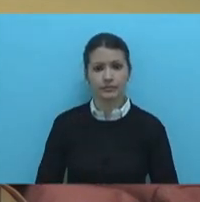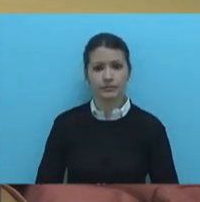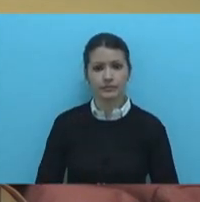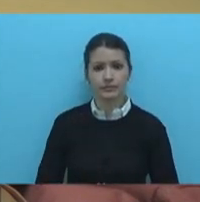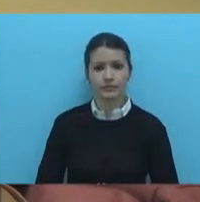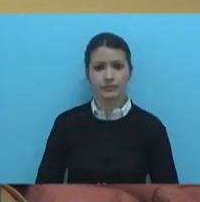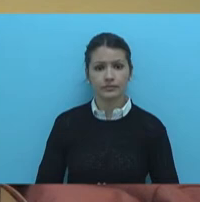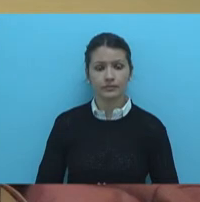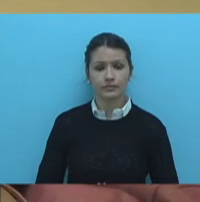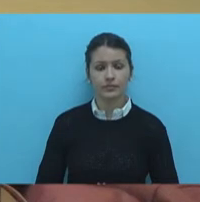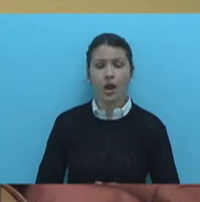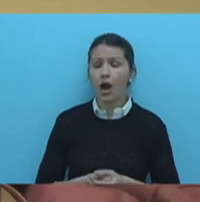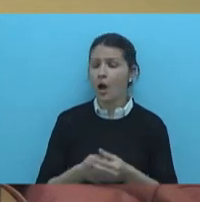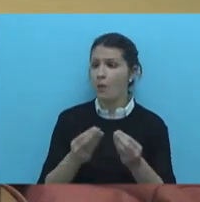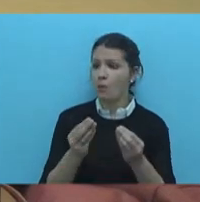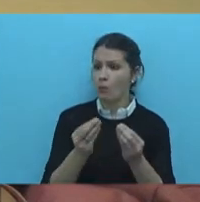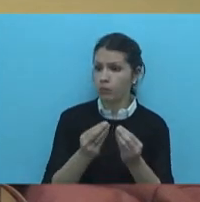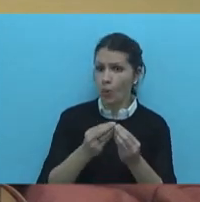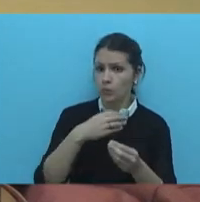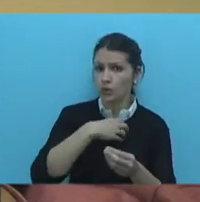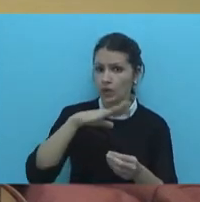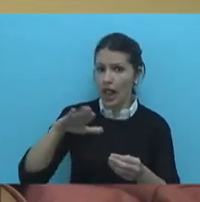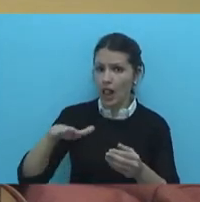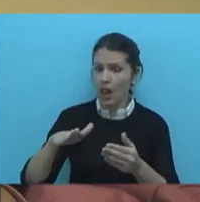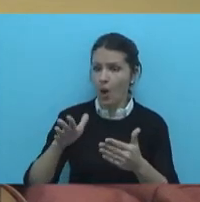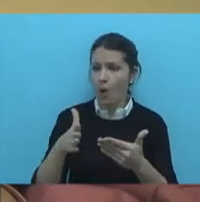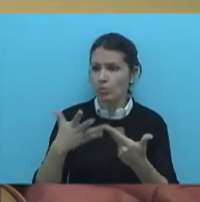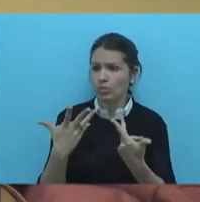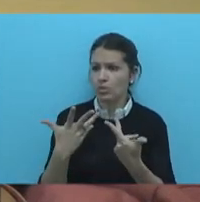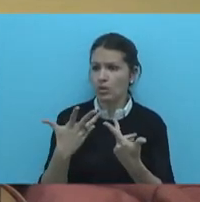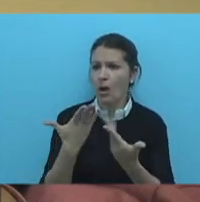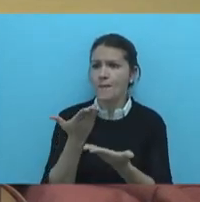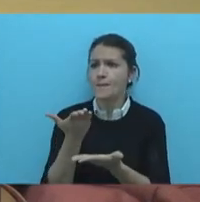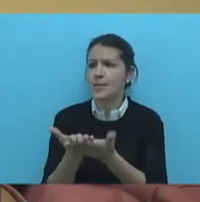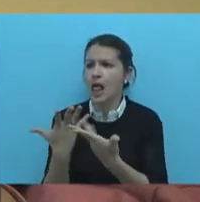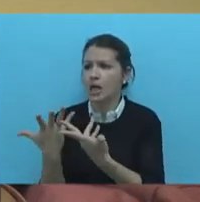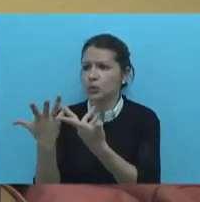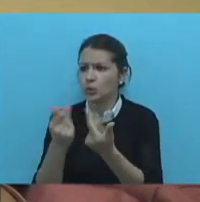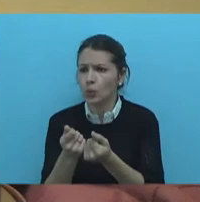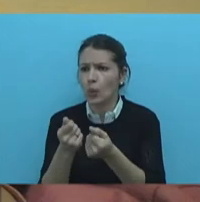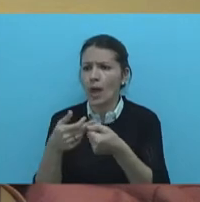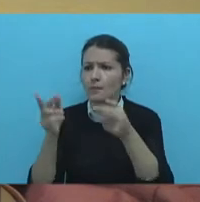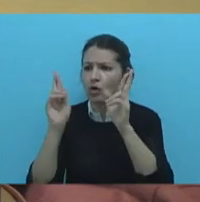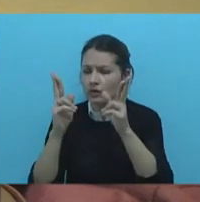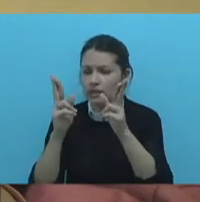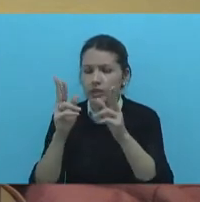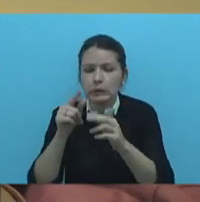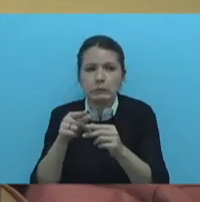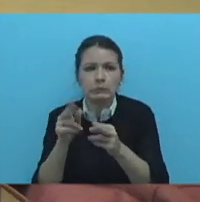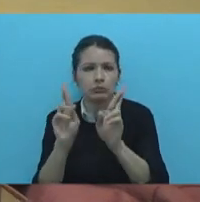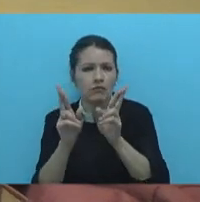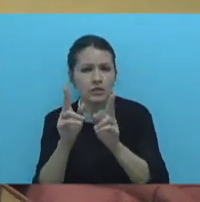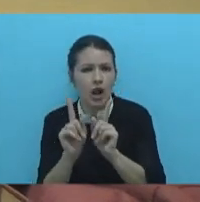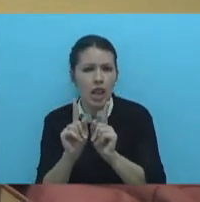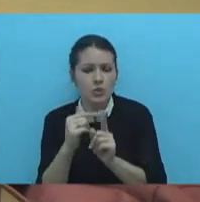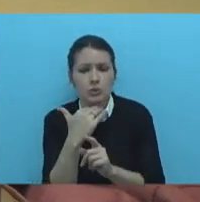se van hacia los profesores, hacia los docentes, y puede haber problemas que ellos no pueden resolver. Nosotros lo que pedimos con